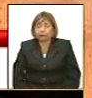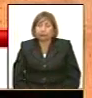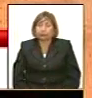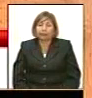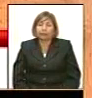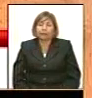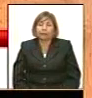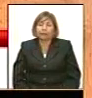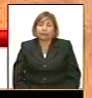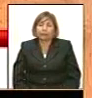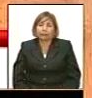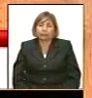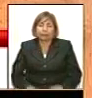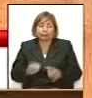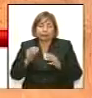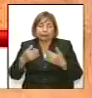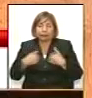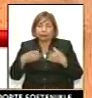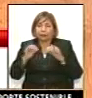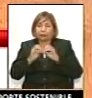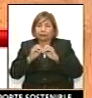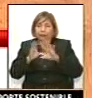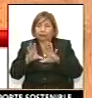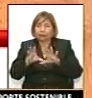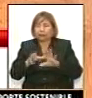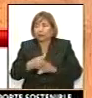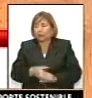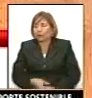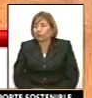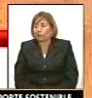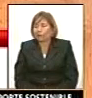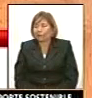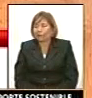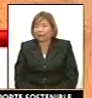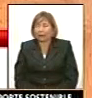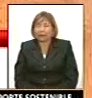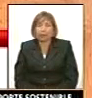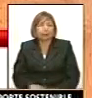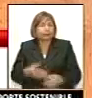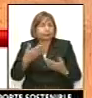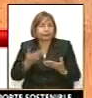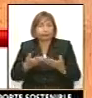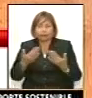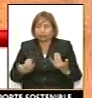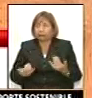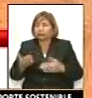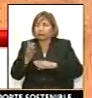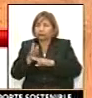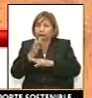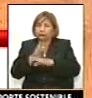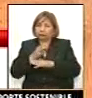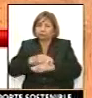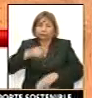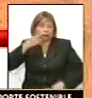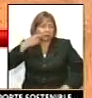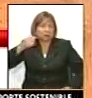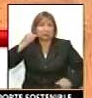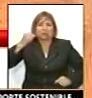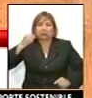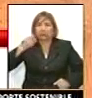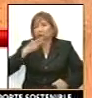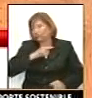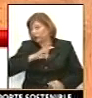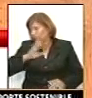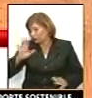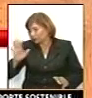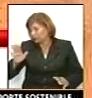quede bastante claro lo siguiente. Ya es hora que superemos el machismo en el Perú.